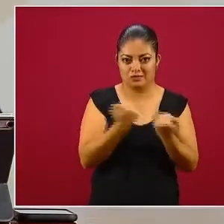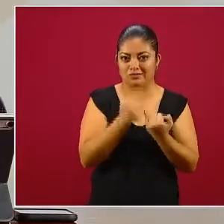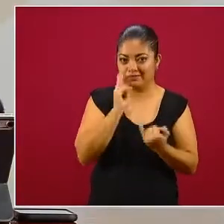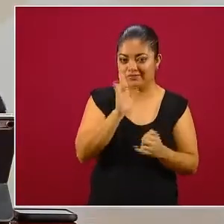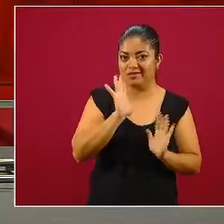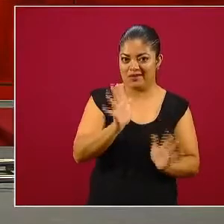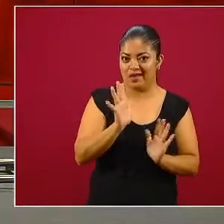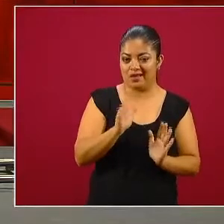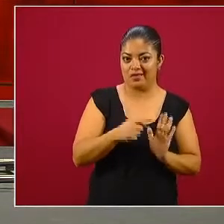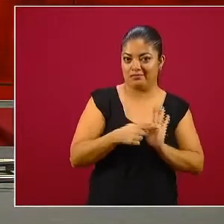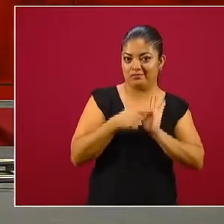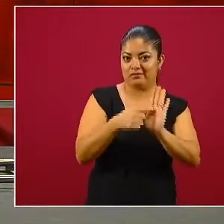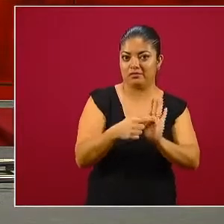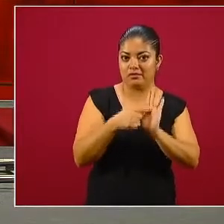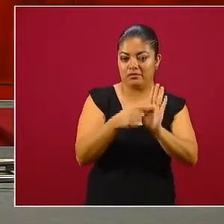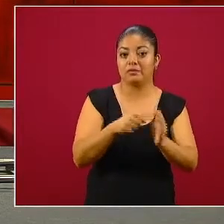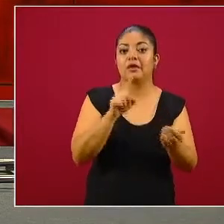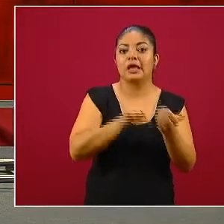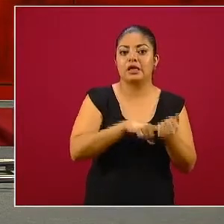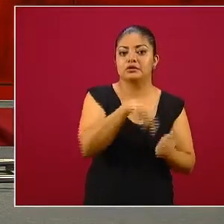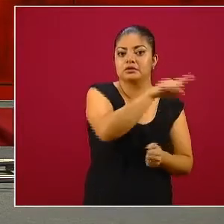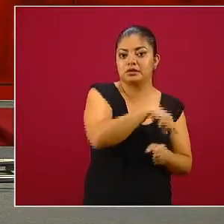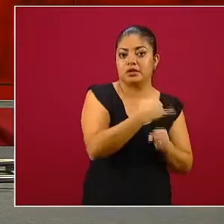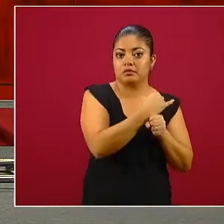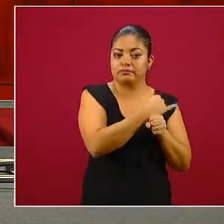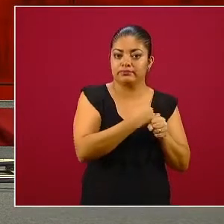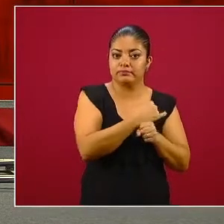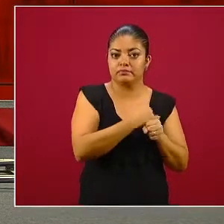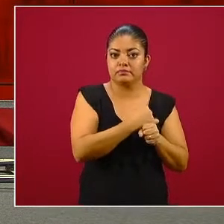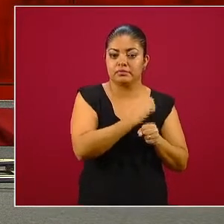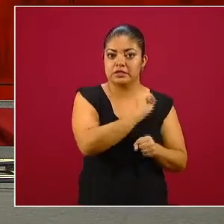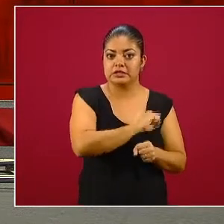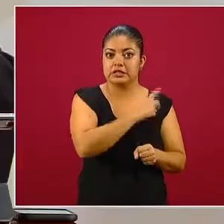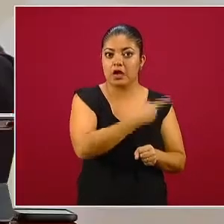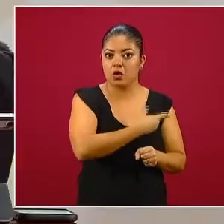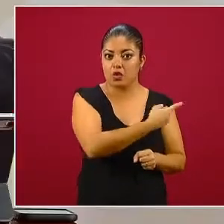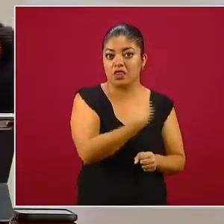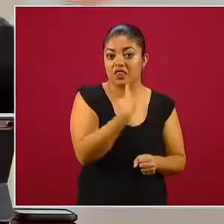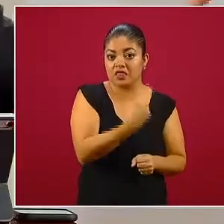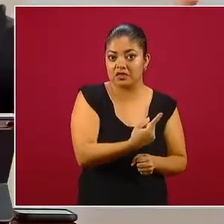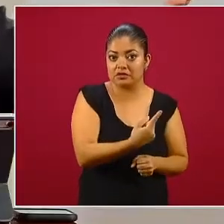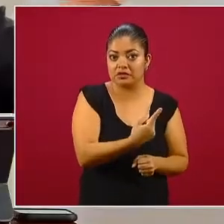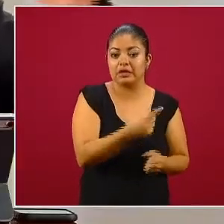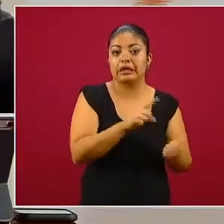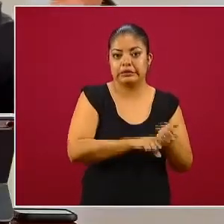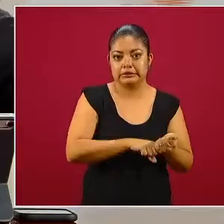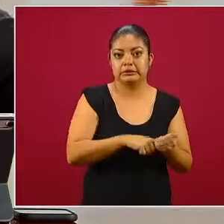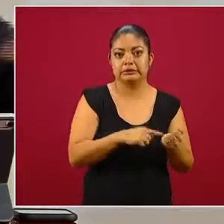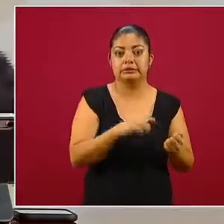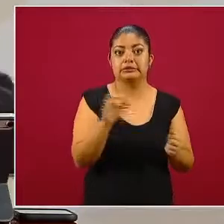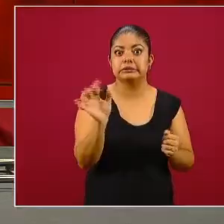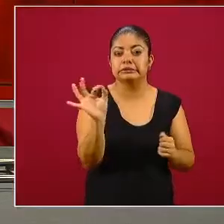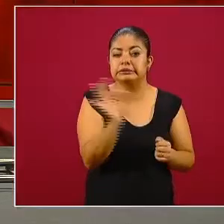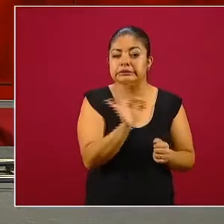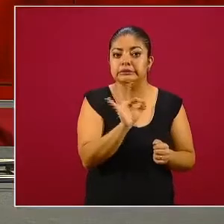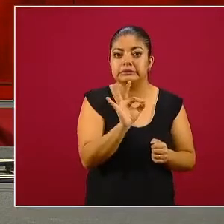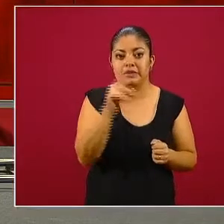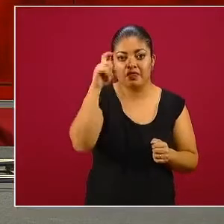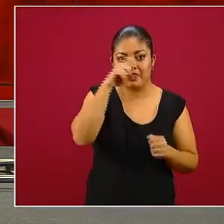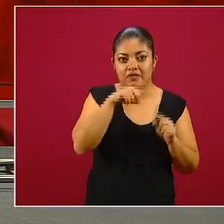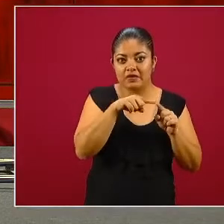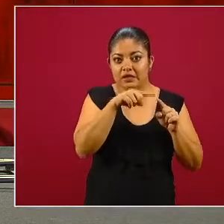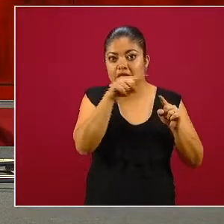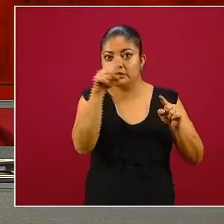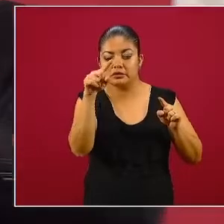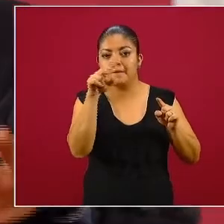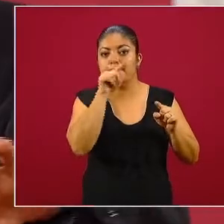gráficamente, a lo que la teoría de la salud pública indica, que es desplazar también el momento cumbre, y lo desplazamos por